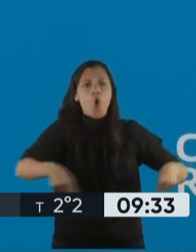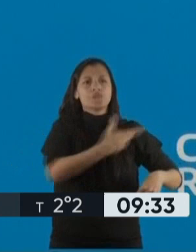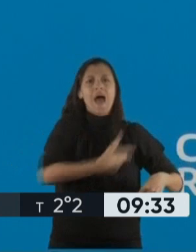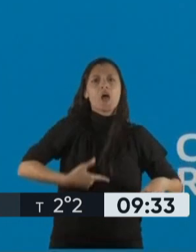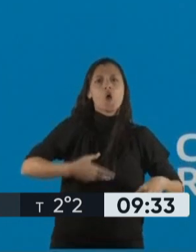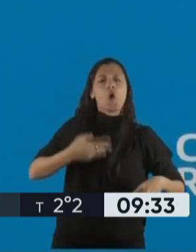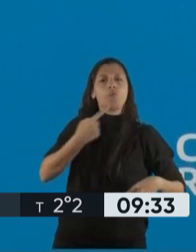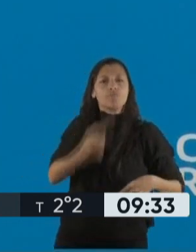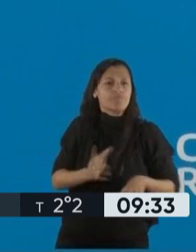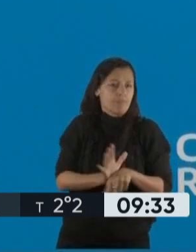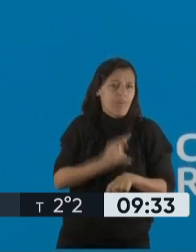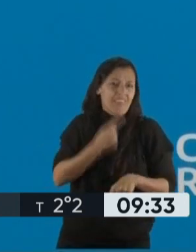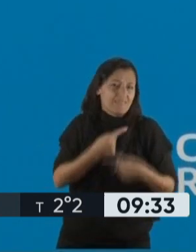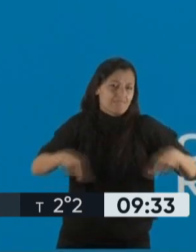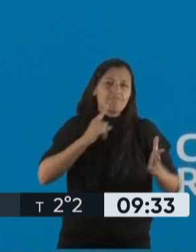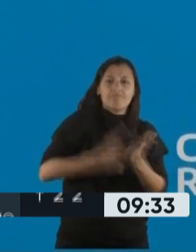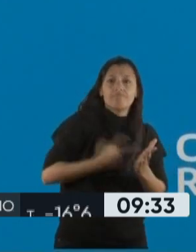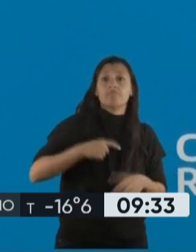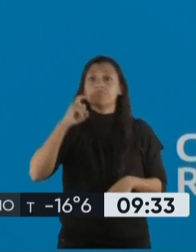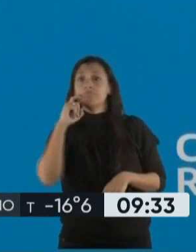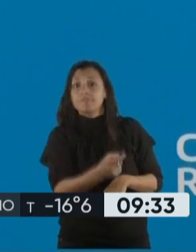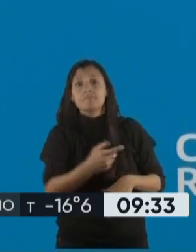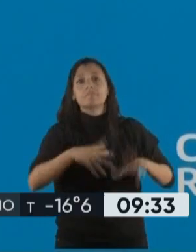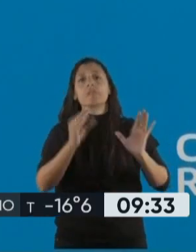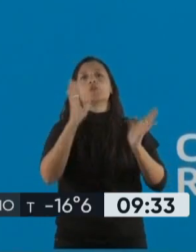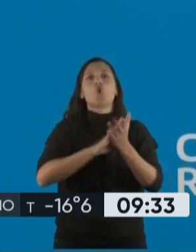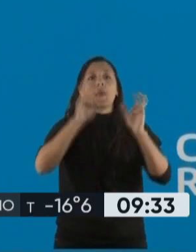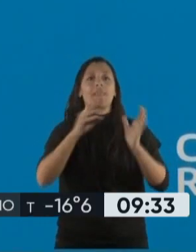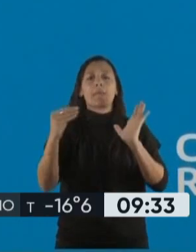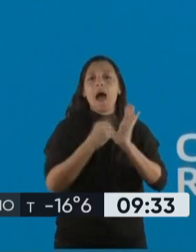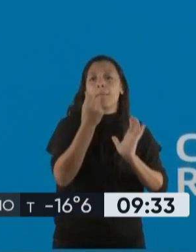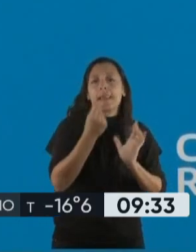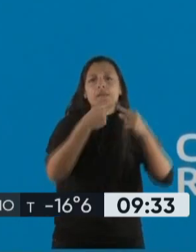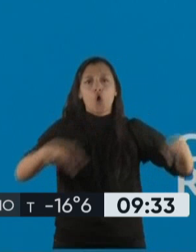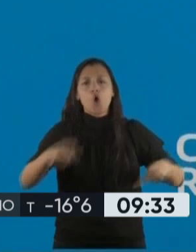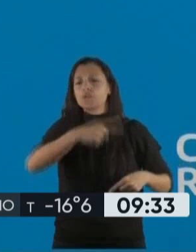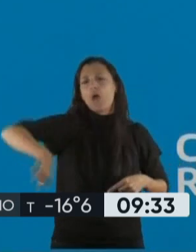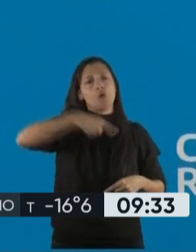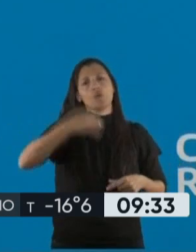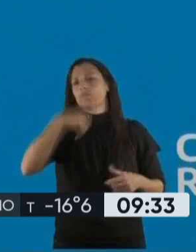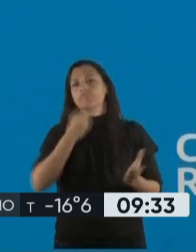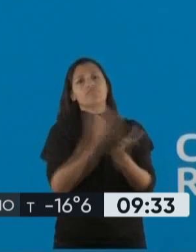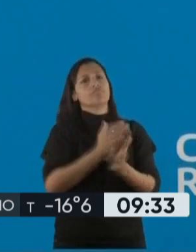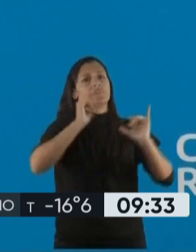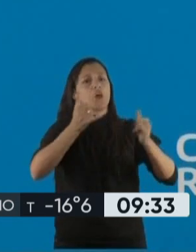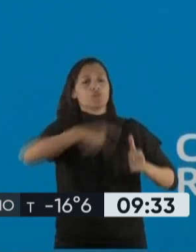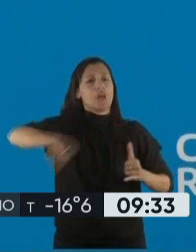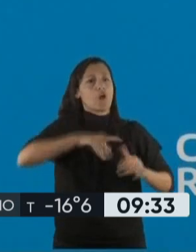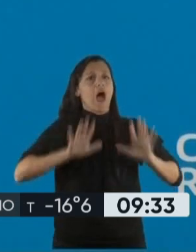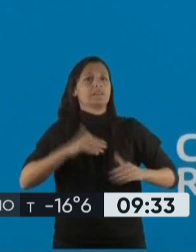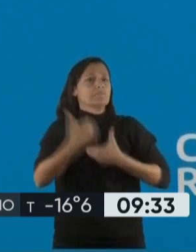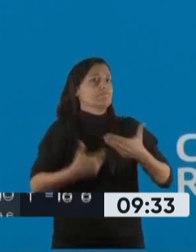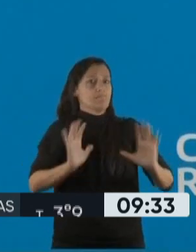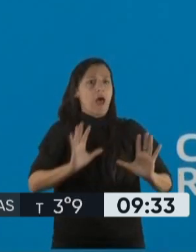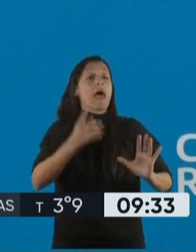alguna manera las reglamentaciones y las regulaciones que pone el gobierno, hay que actuar con la firmeza que es necesaria. Sí